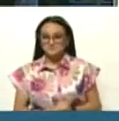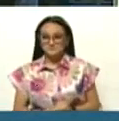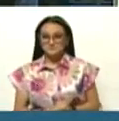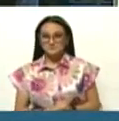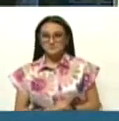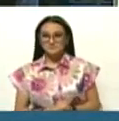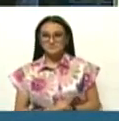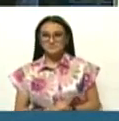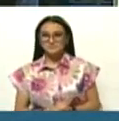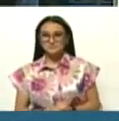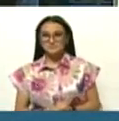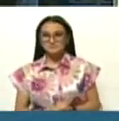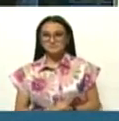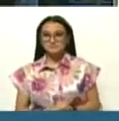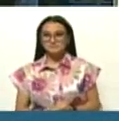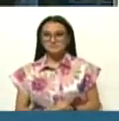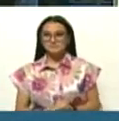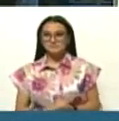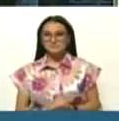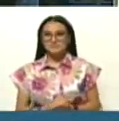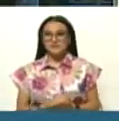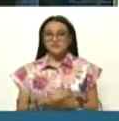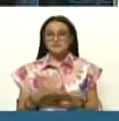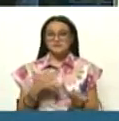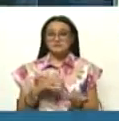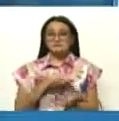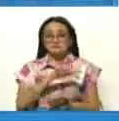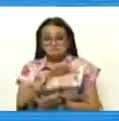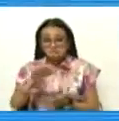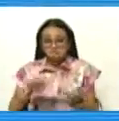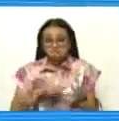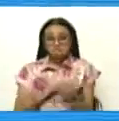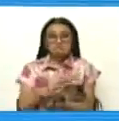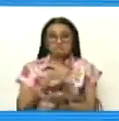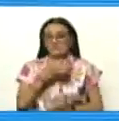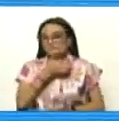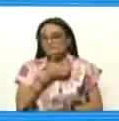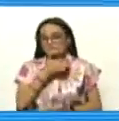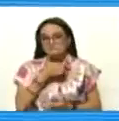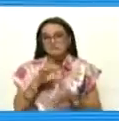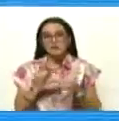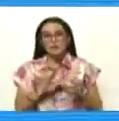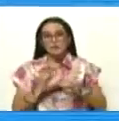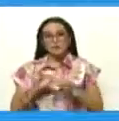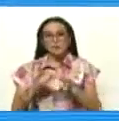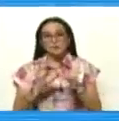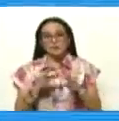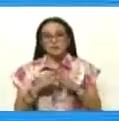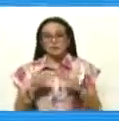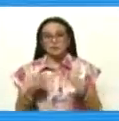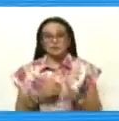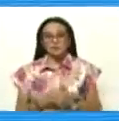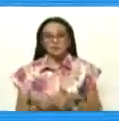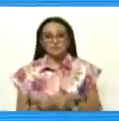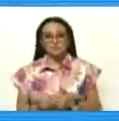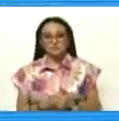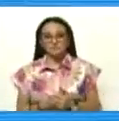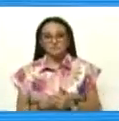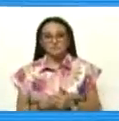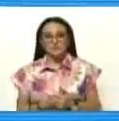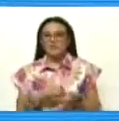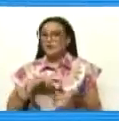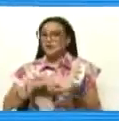Y en medio de las dificultades, miren, nos hemos mantenido unidos. Eso no significa que todos pensamos